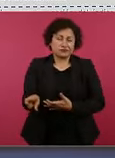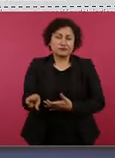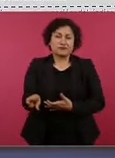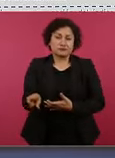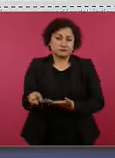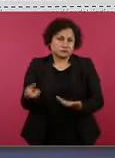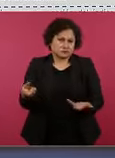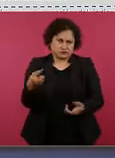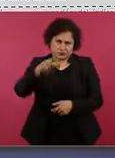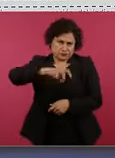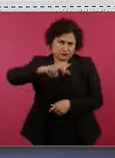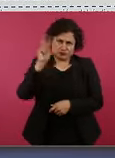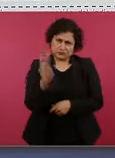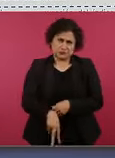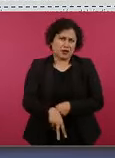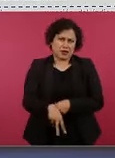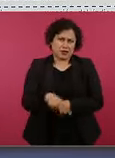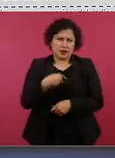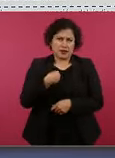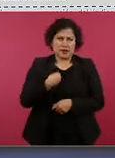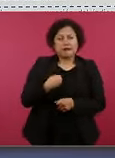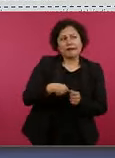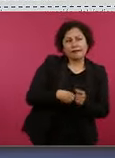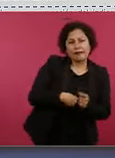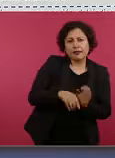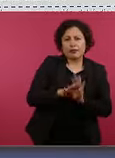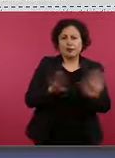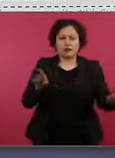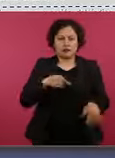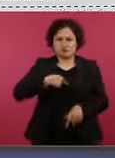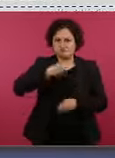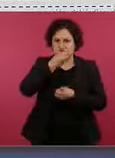con claridad, sin medias tintas,